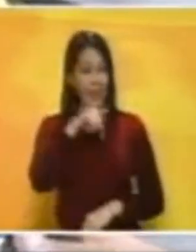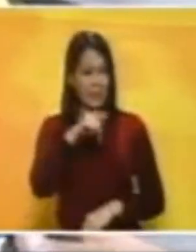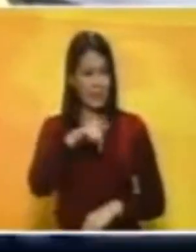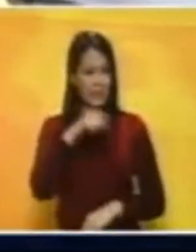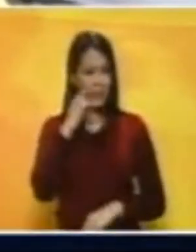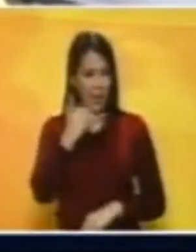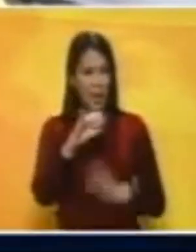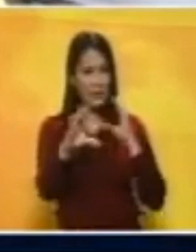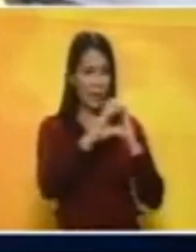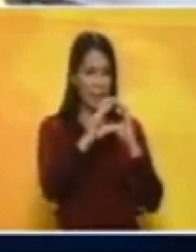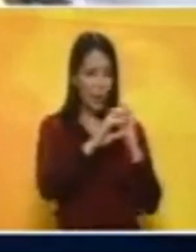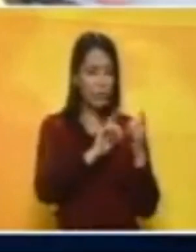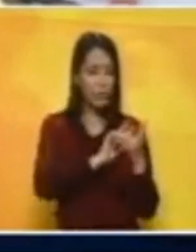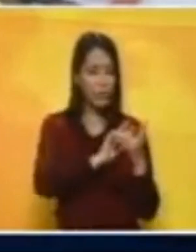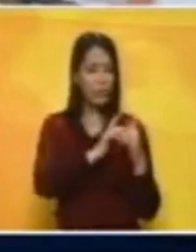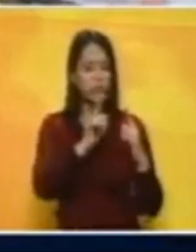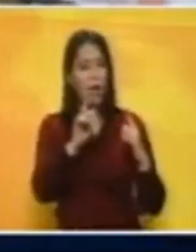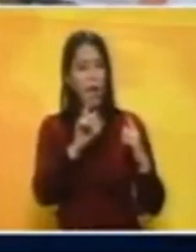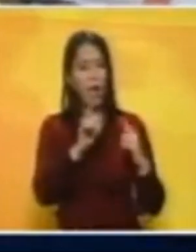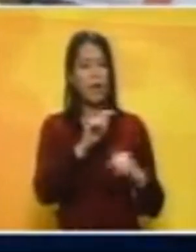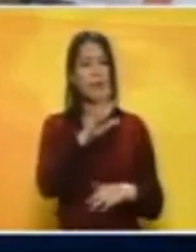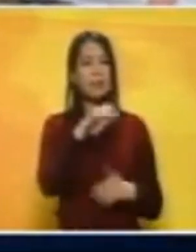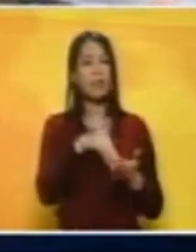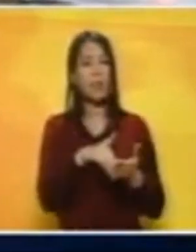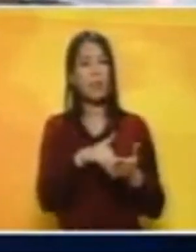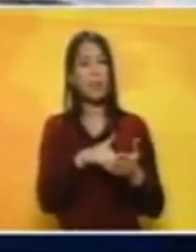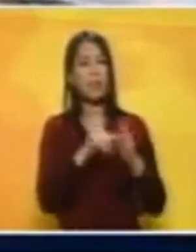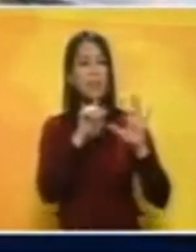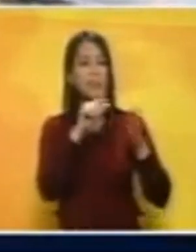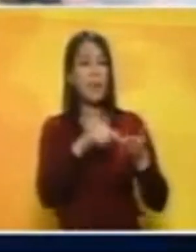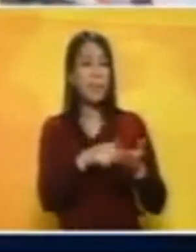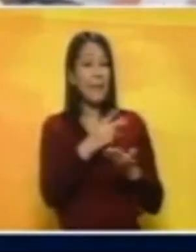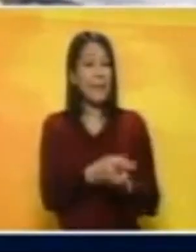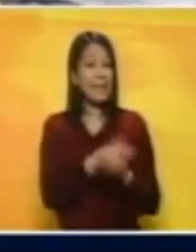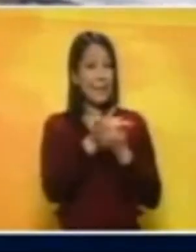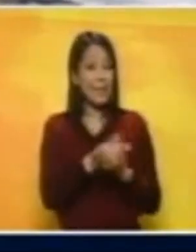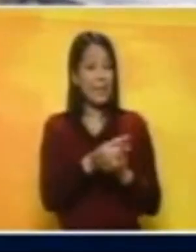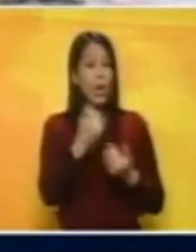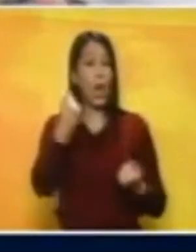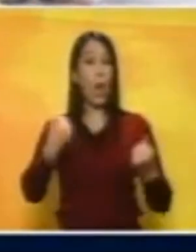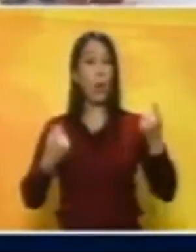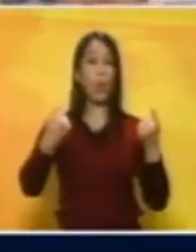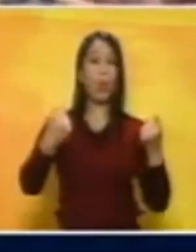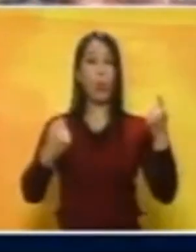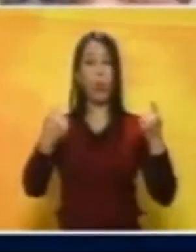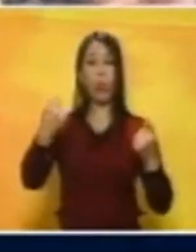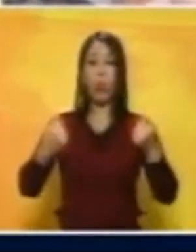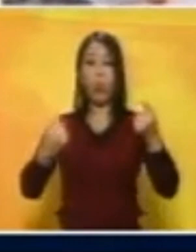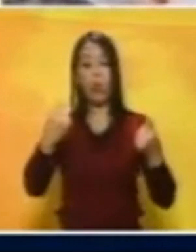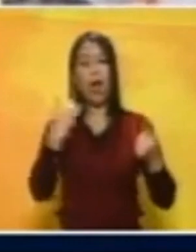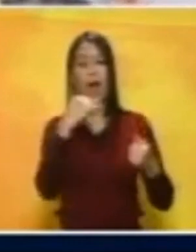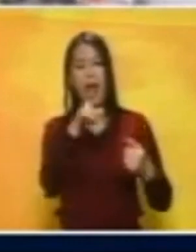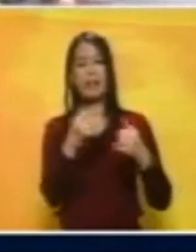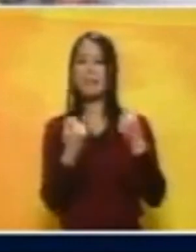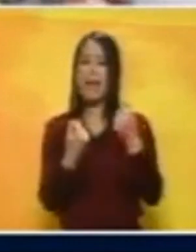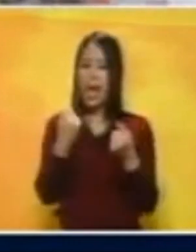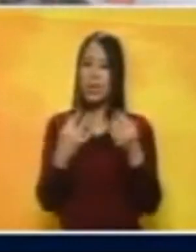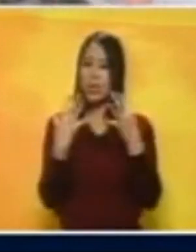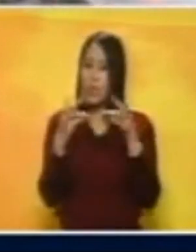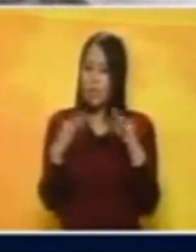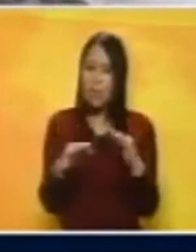pasan unidades de transporte con más de cinco mil seis mil kilos donde hay gandolas donde hay carros de